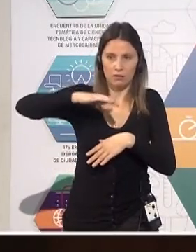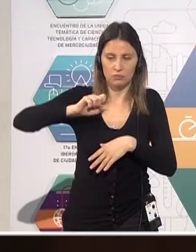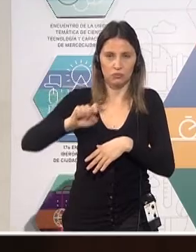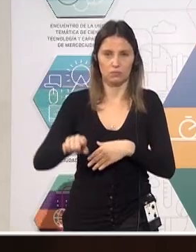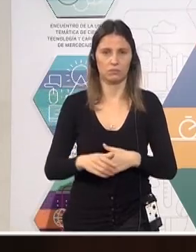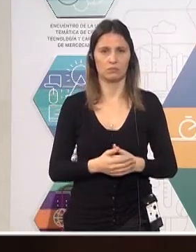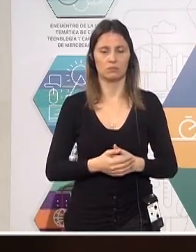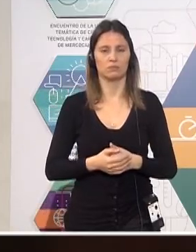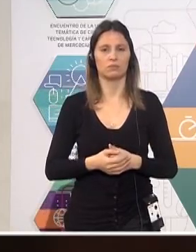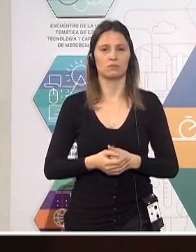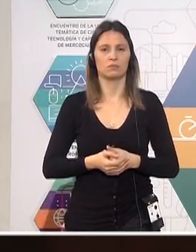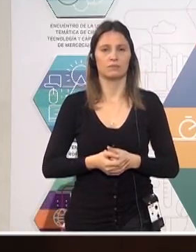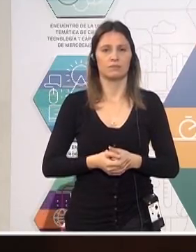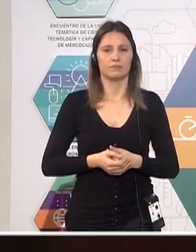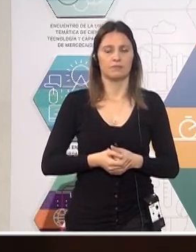zona